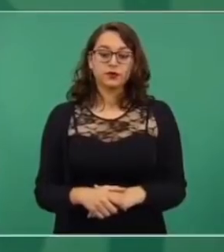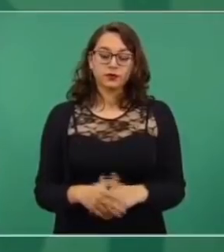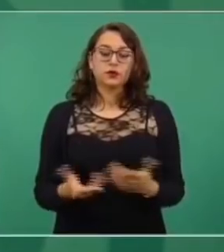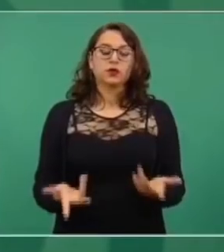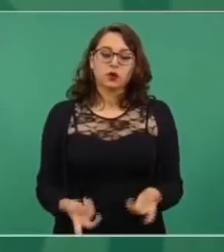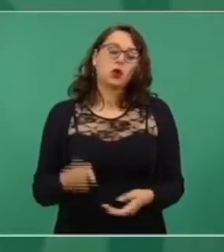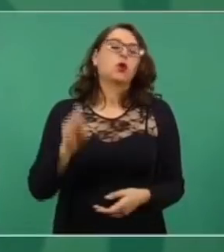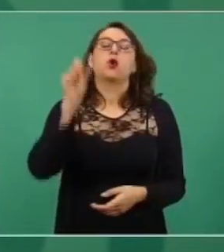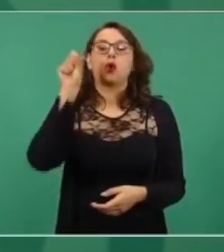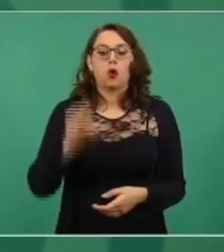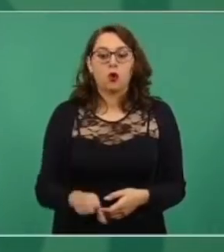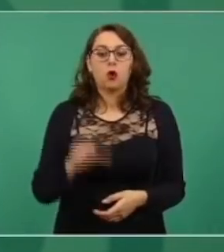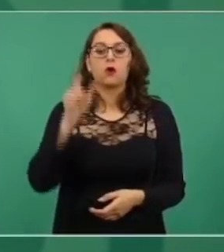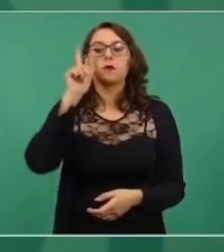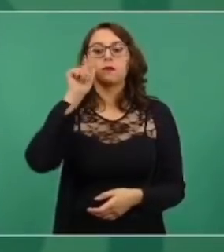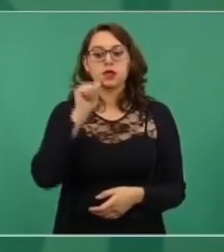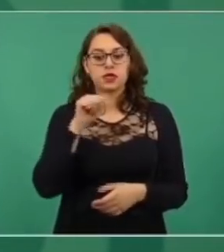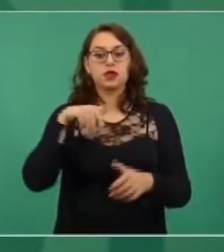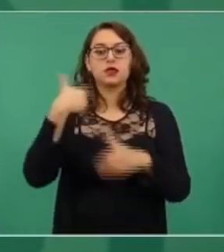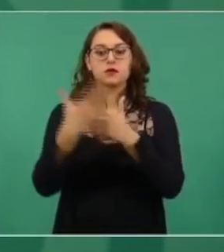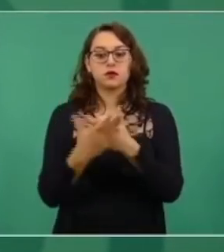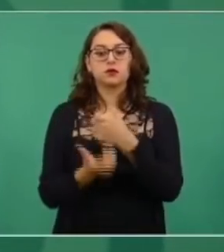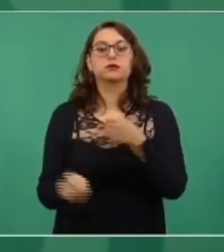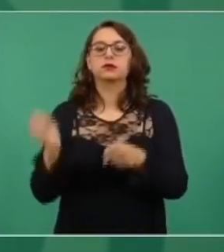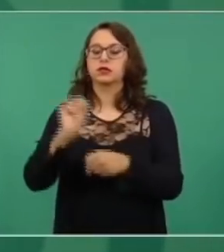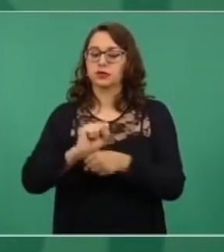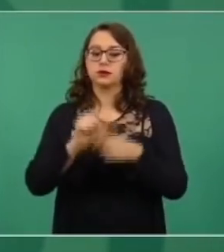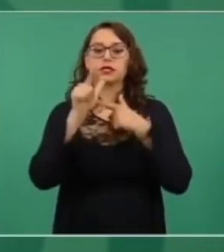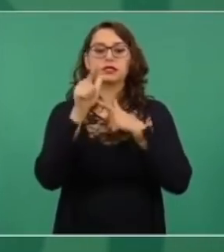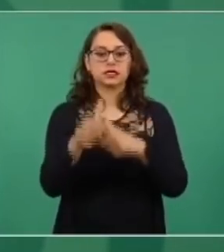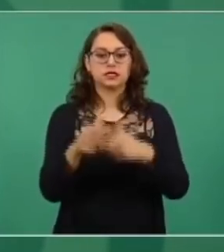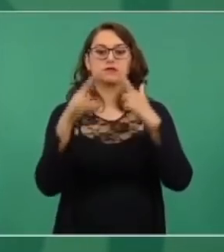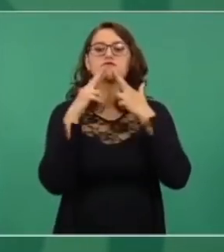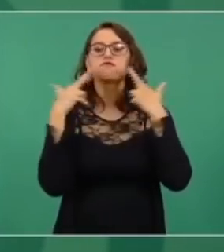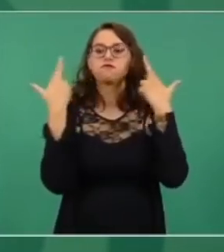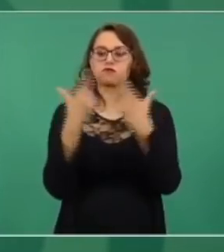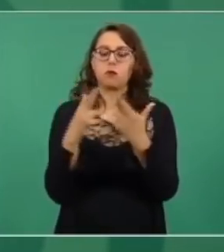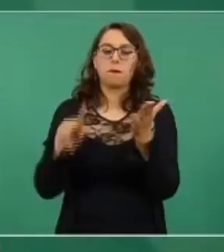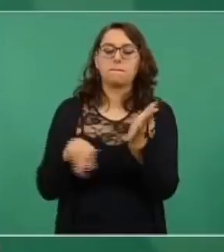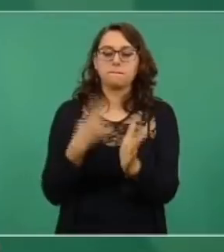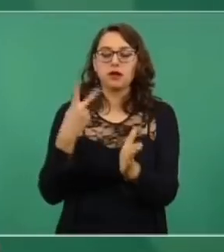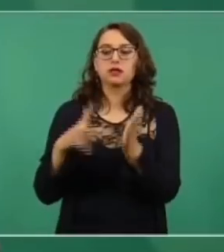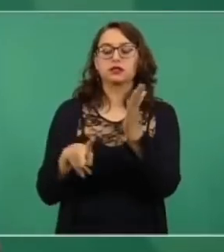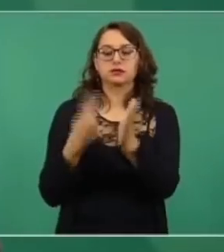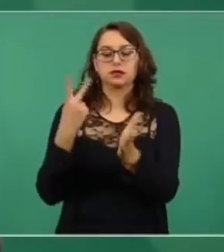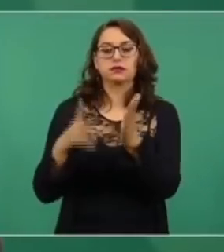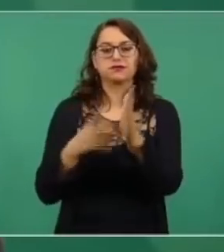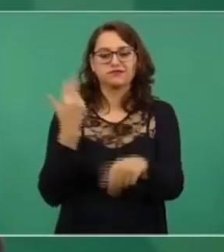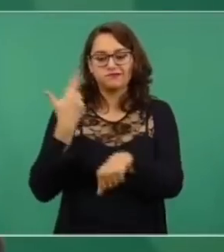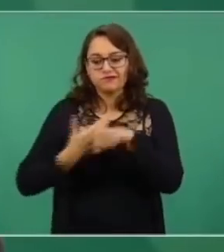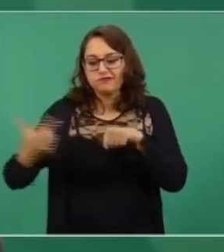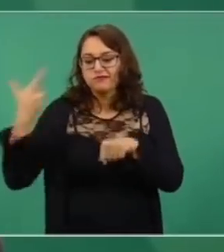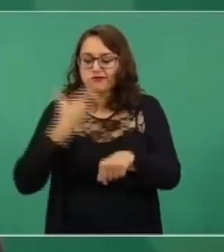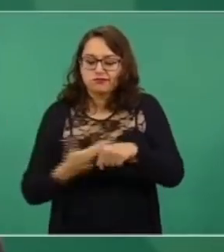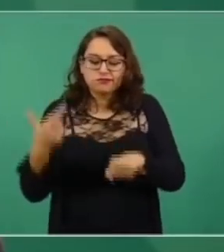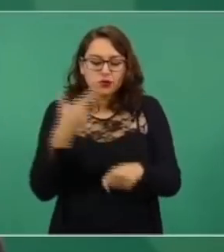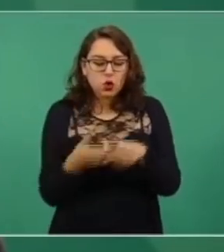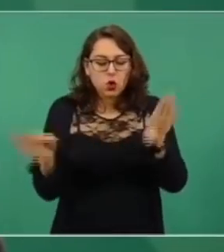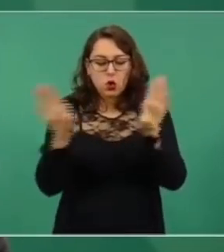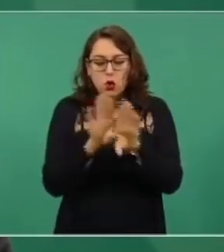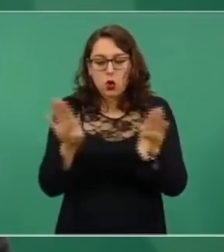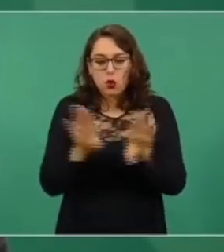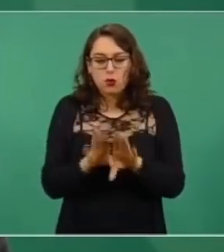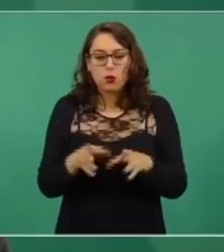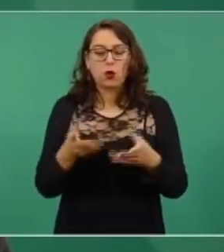reuniones, mañana también y la siguiente semana, para muchos detalles que estaremos dando a conocer en combinación